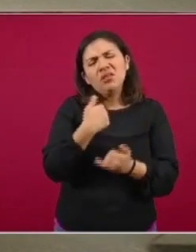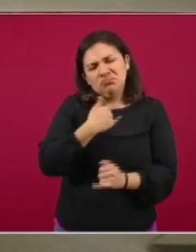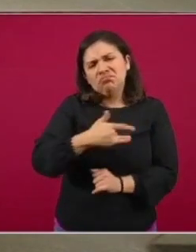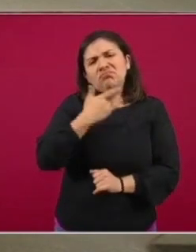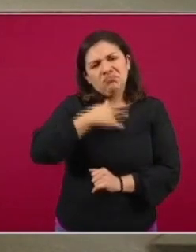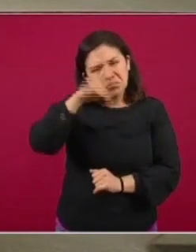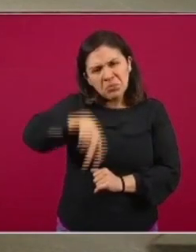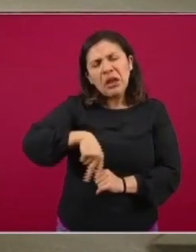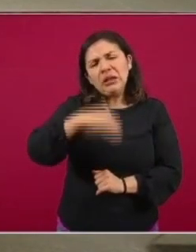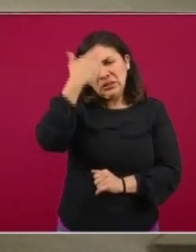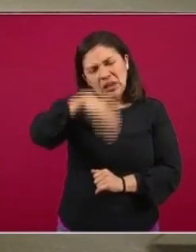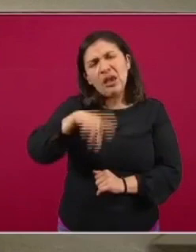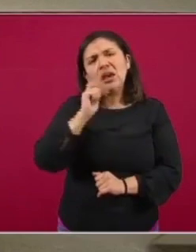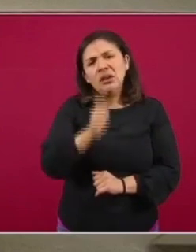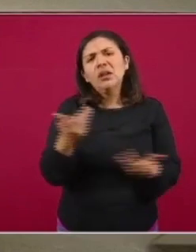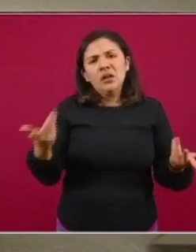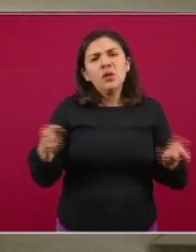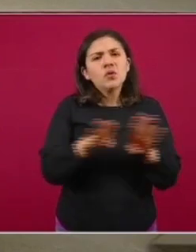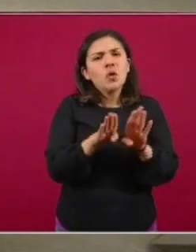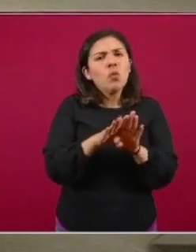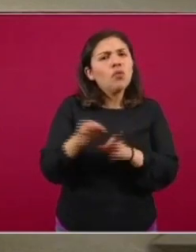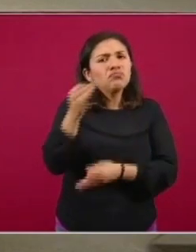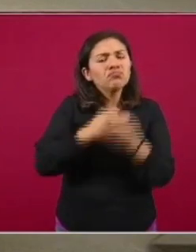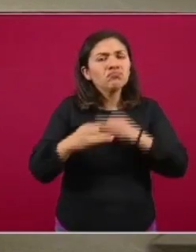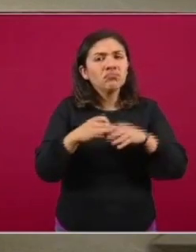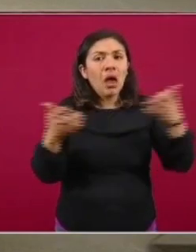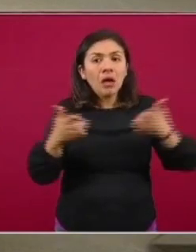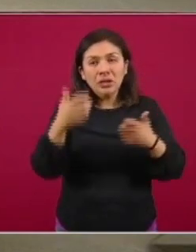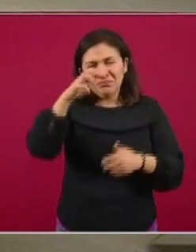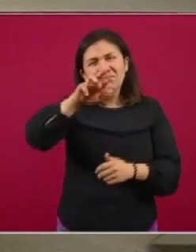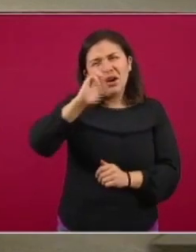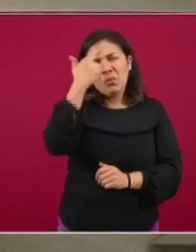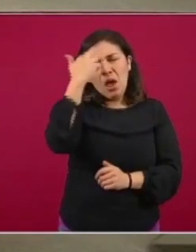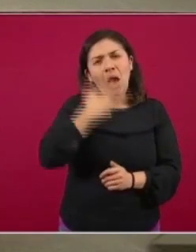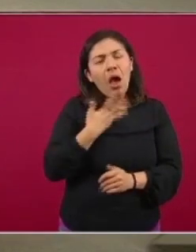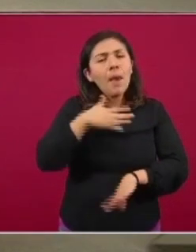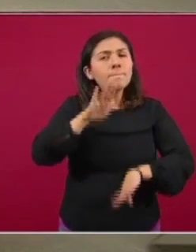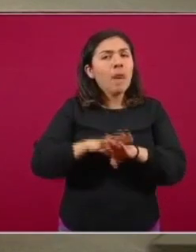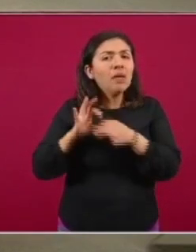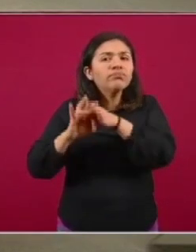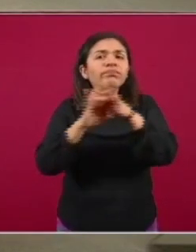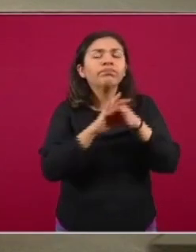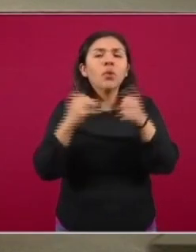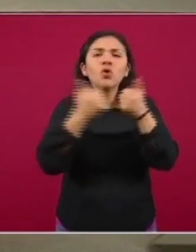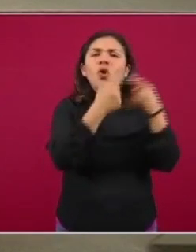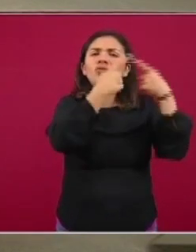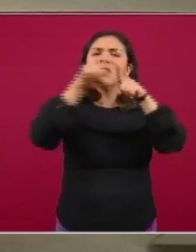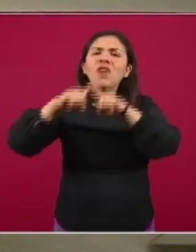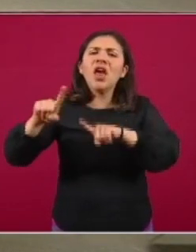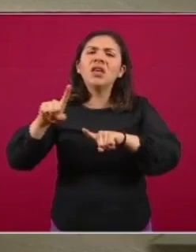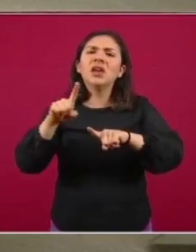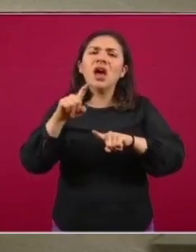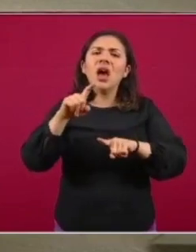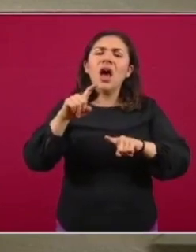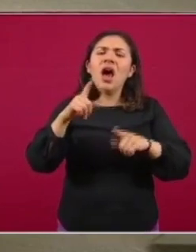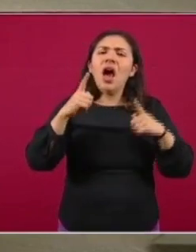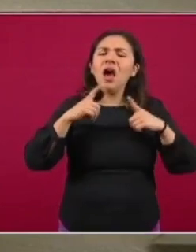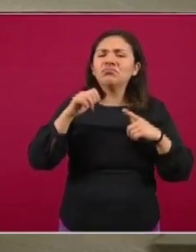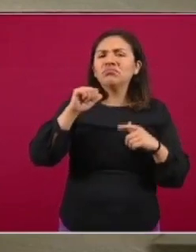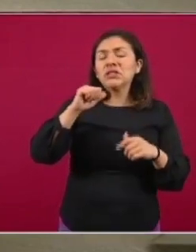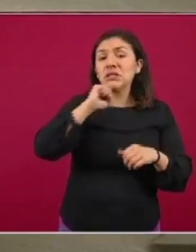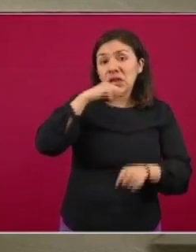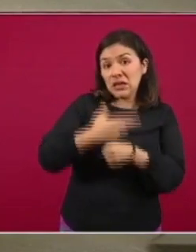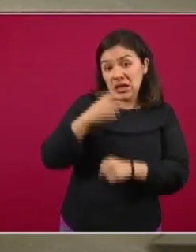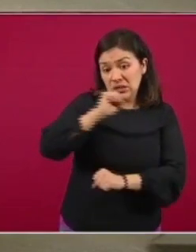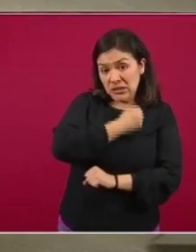reconocer pues la cooperación. Acuérdense que también tenemos una gran cooperación entre varias agencias, no solamente la Secretaría de Salud,